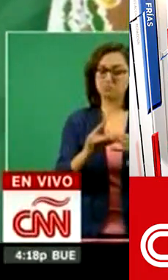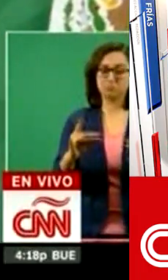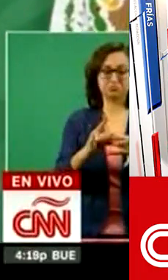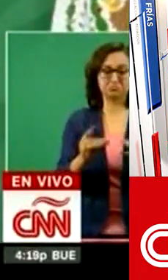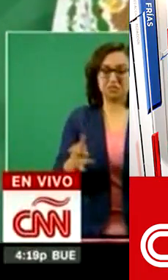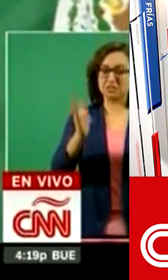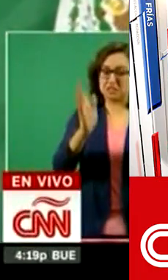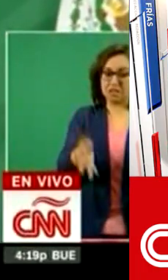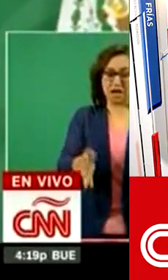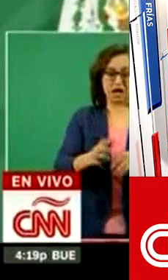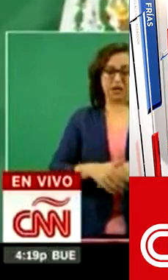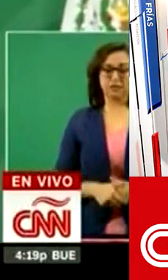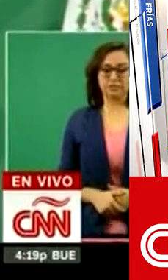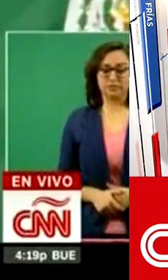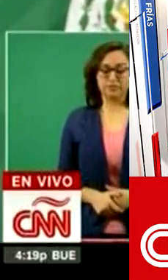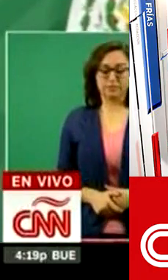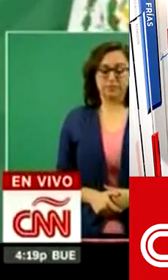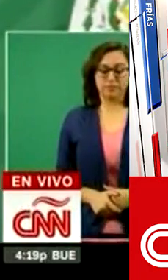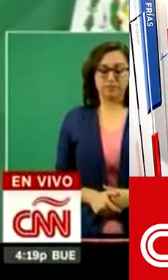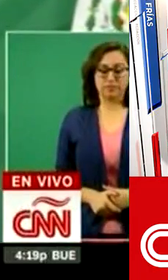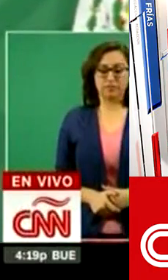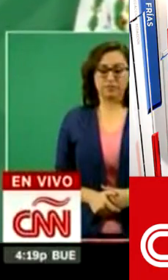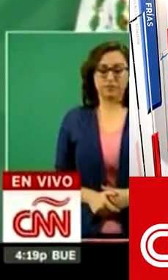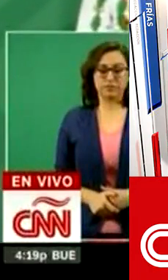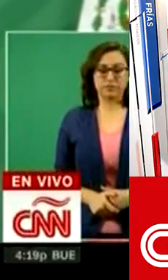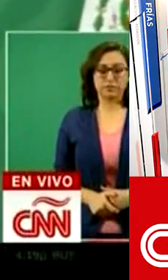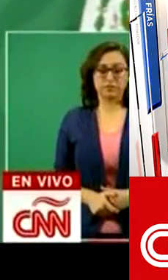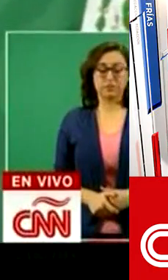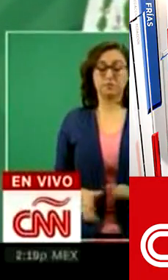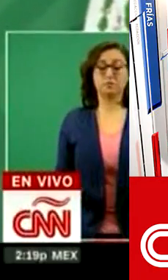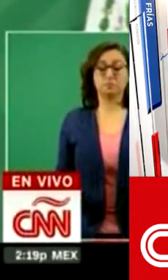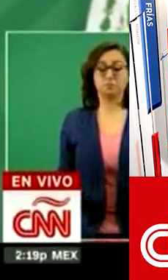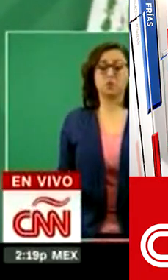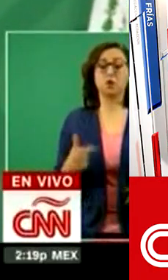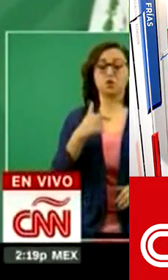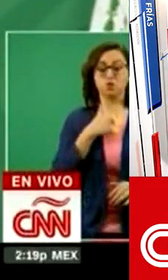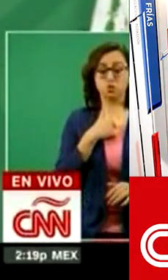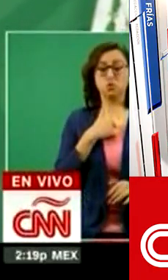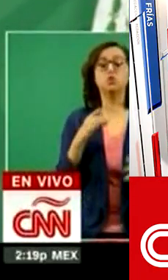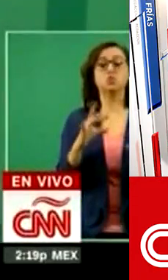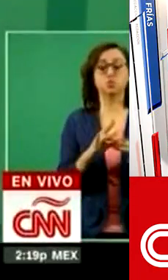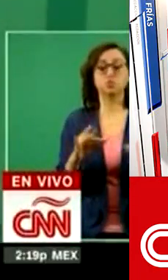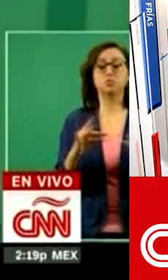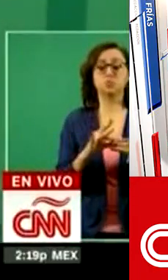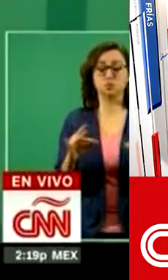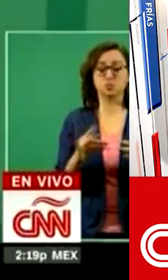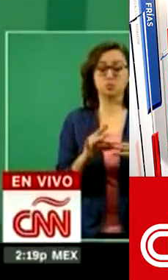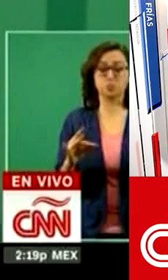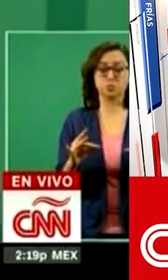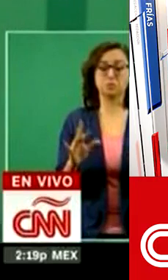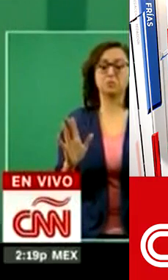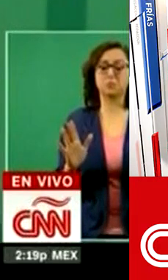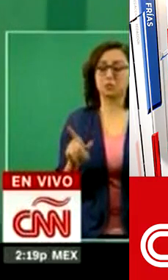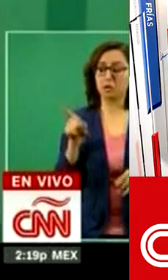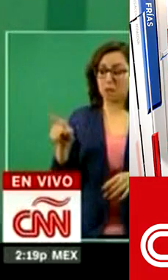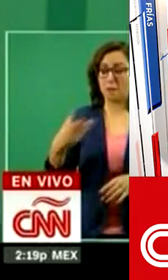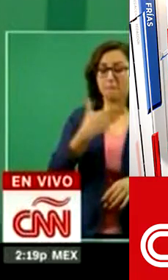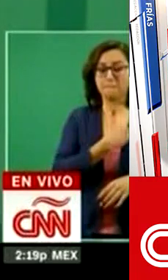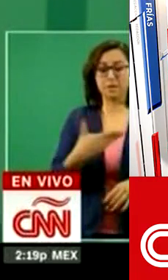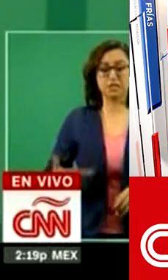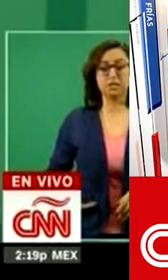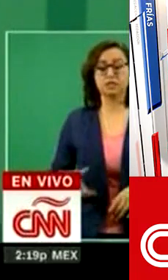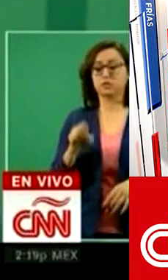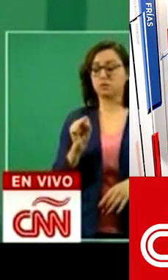que creo muy importante que continúe el